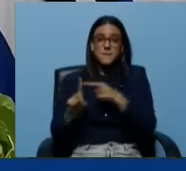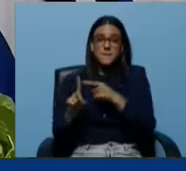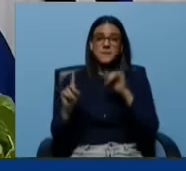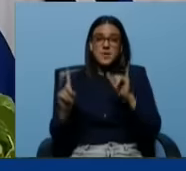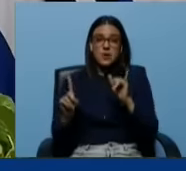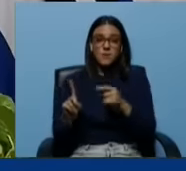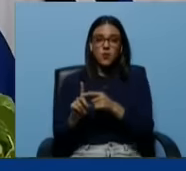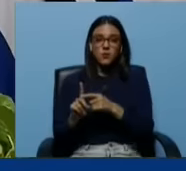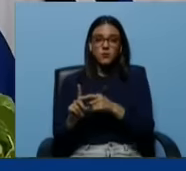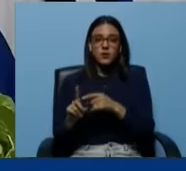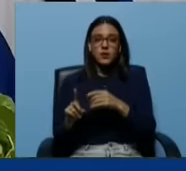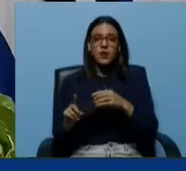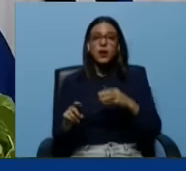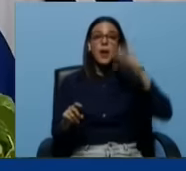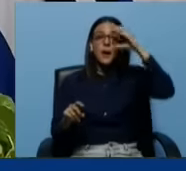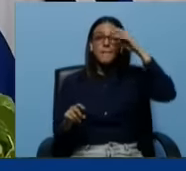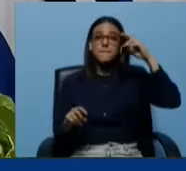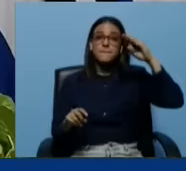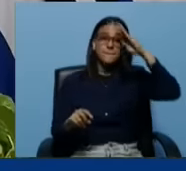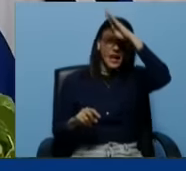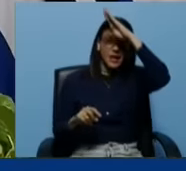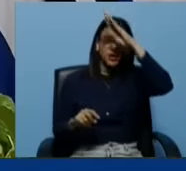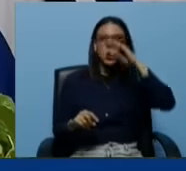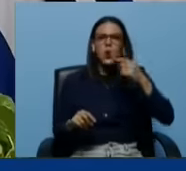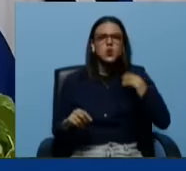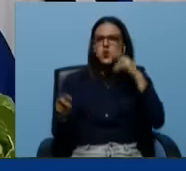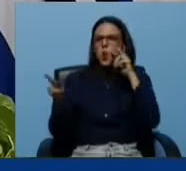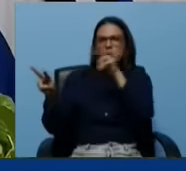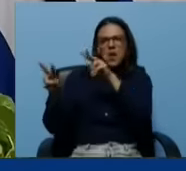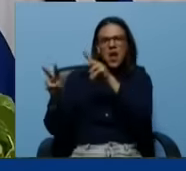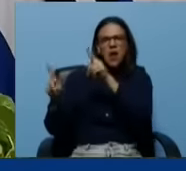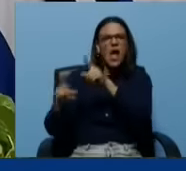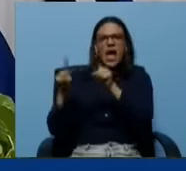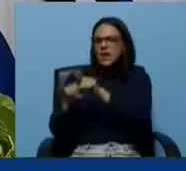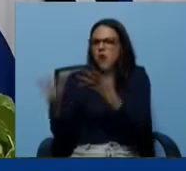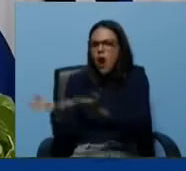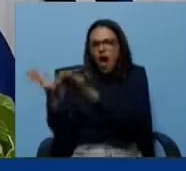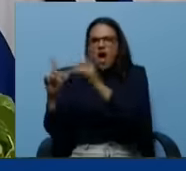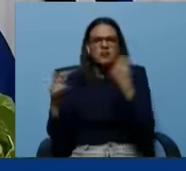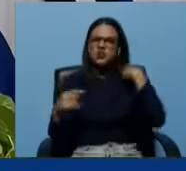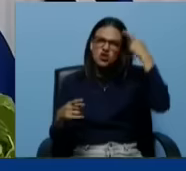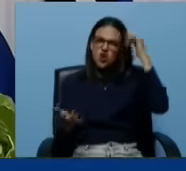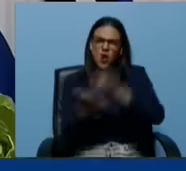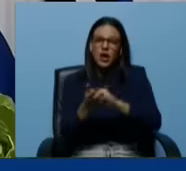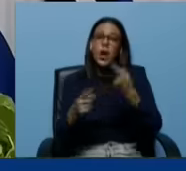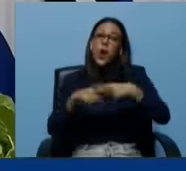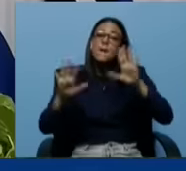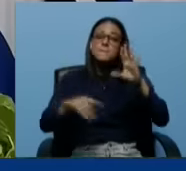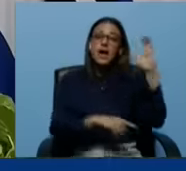Petro no lo veo que lo vaya a alimentar, pero es que en Colombia